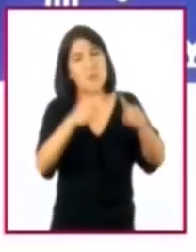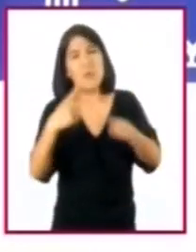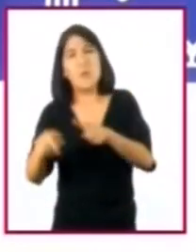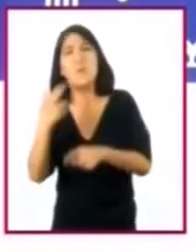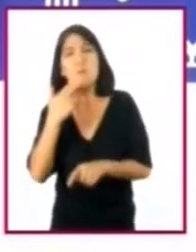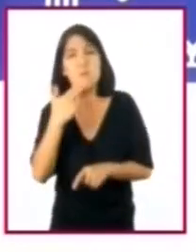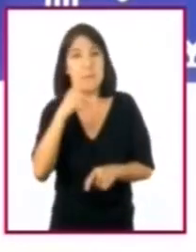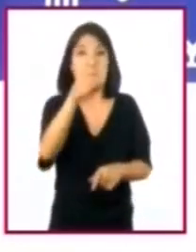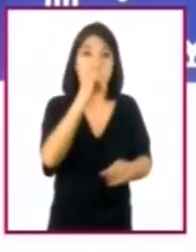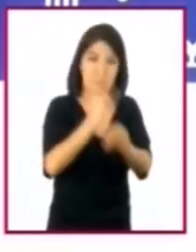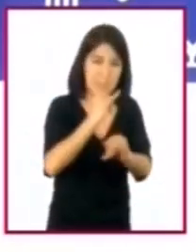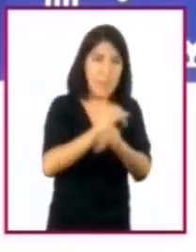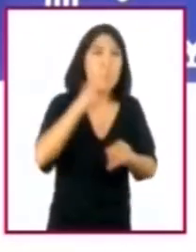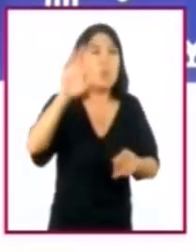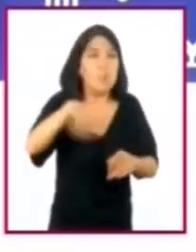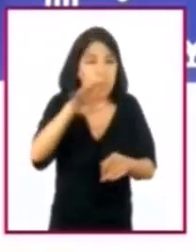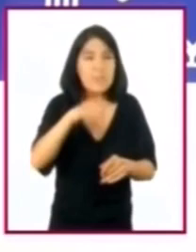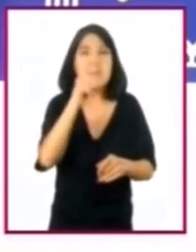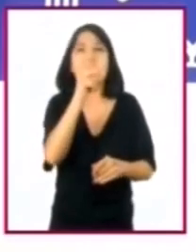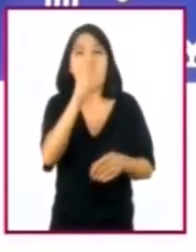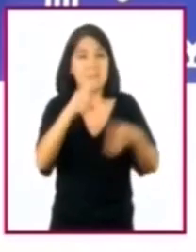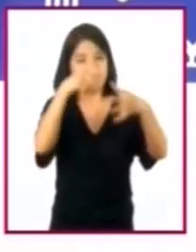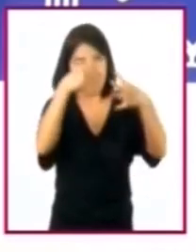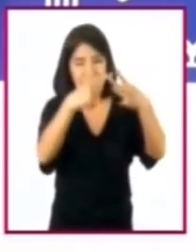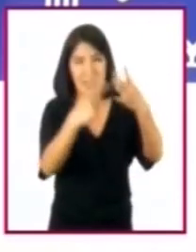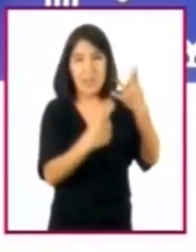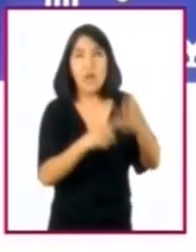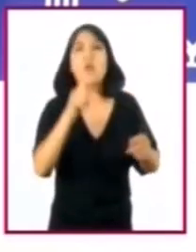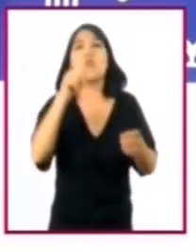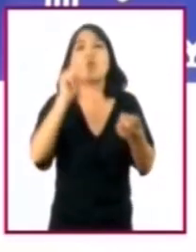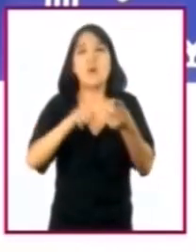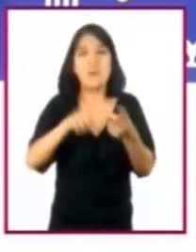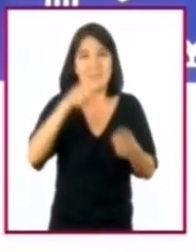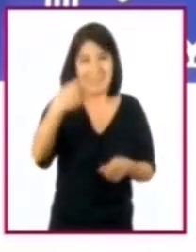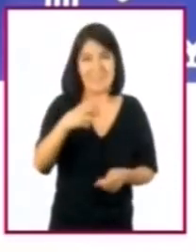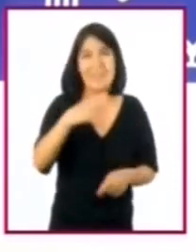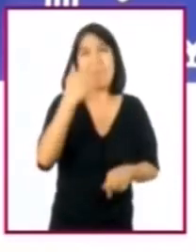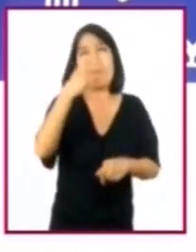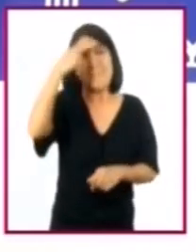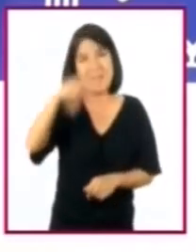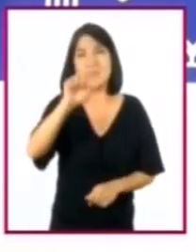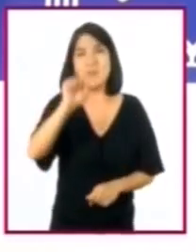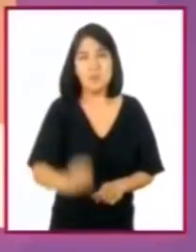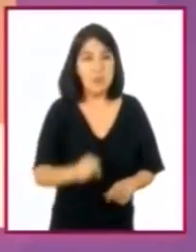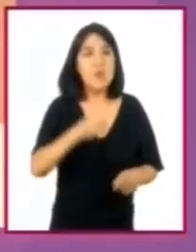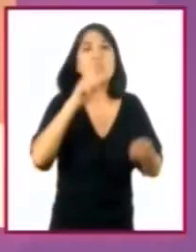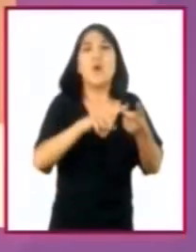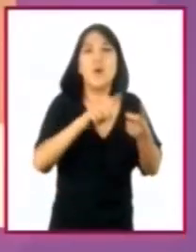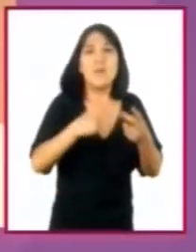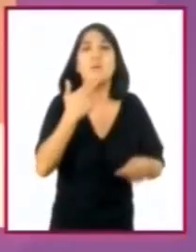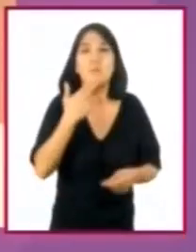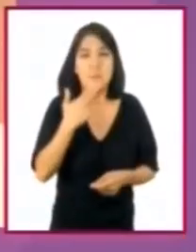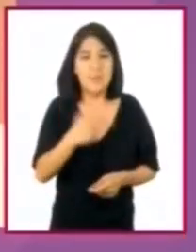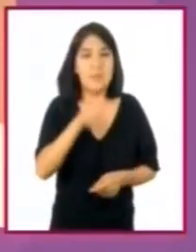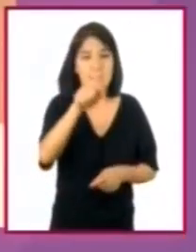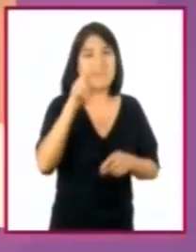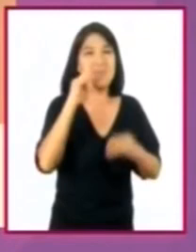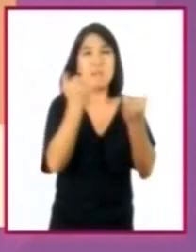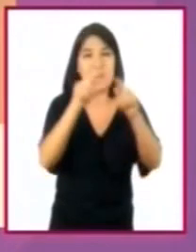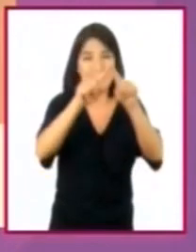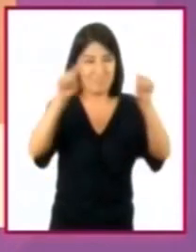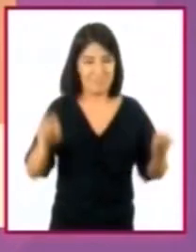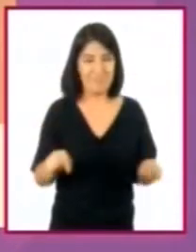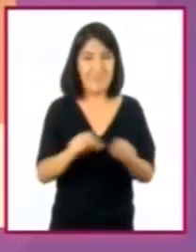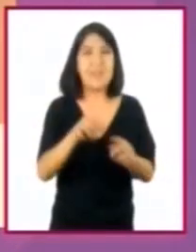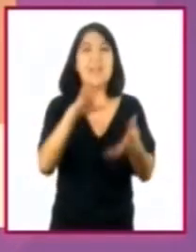del internet, ubica algunas regiones de Mesoamérica en donde se han localizado este tipo de vestigios. Apóyate en el esquema que aparece en tu